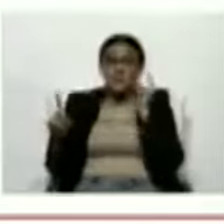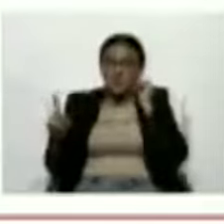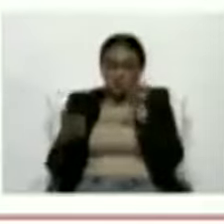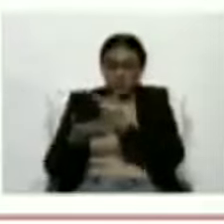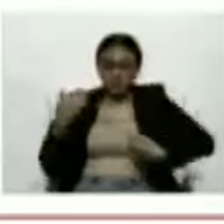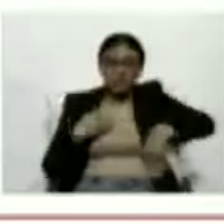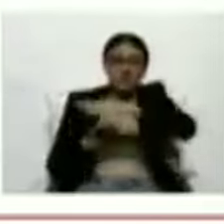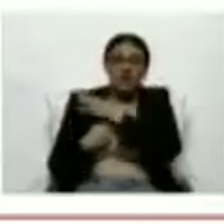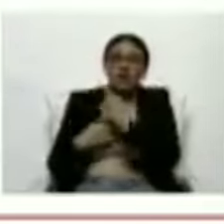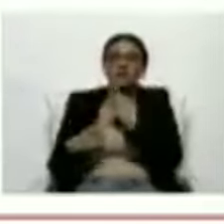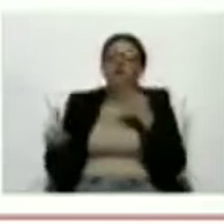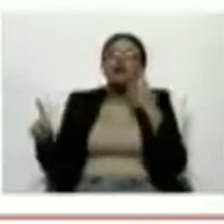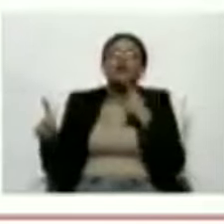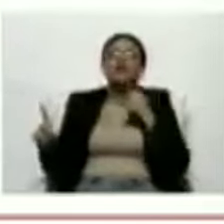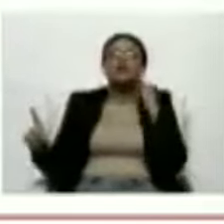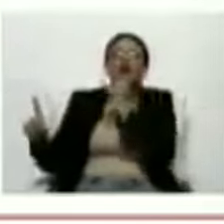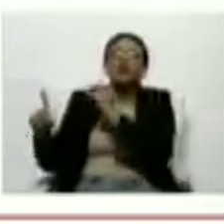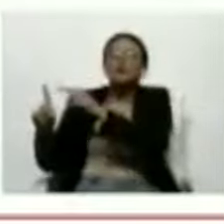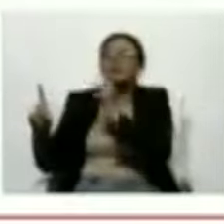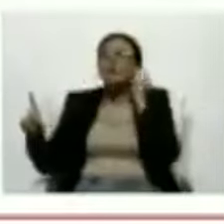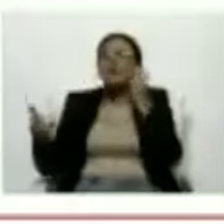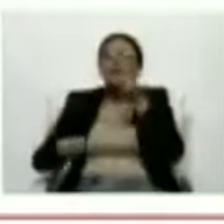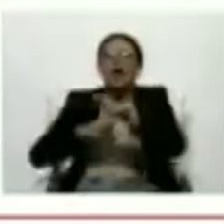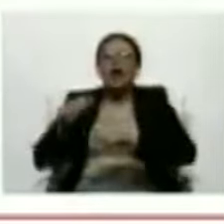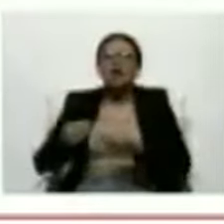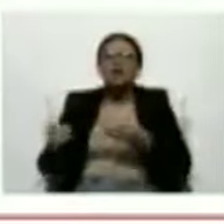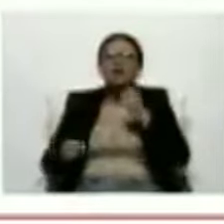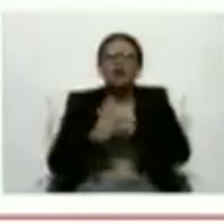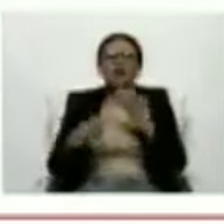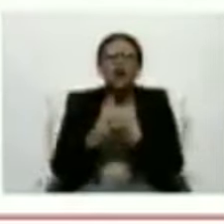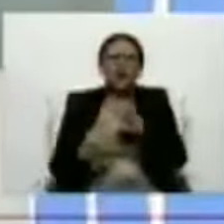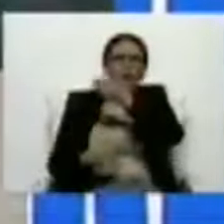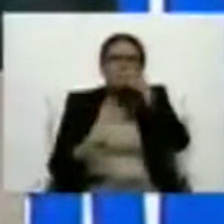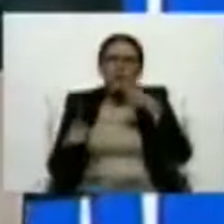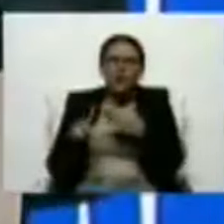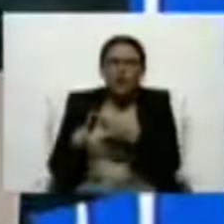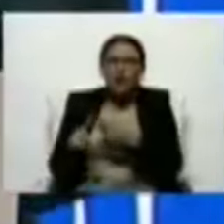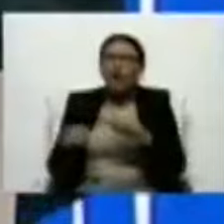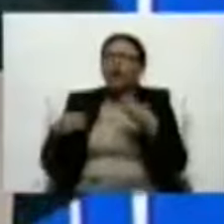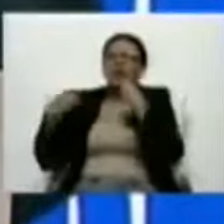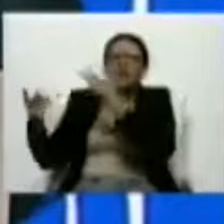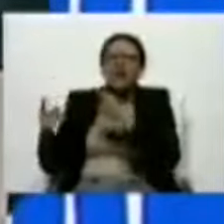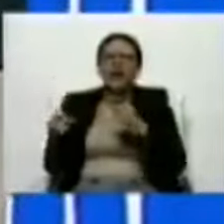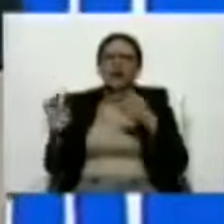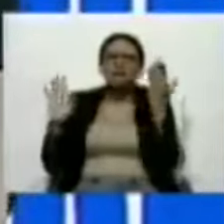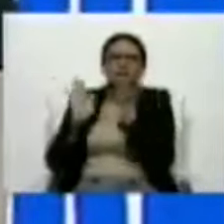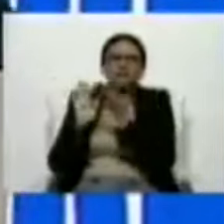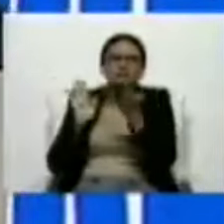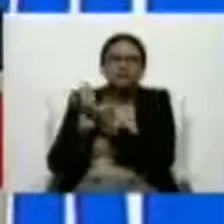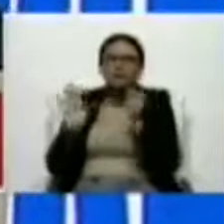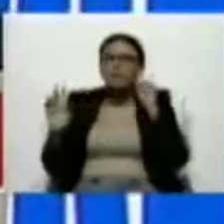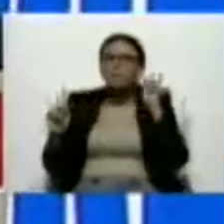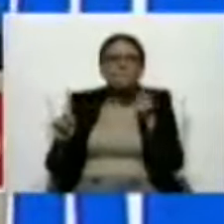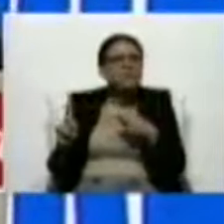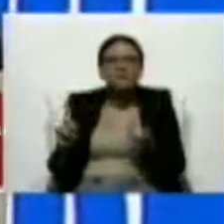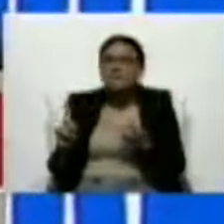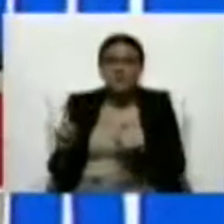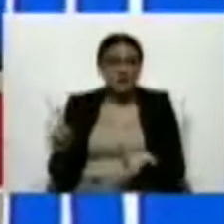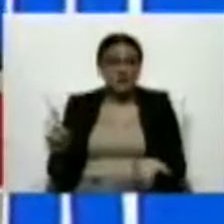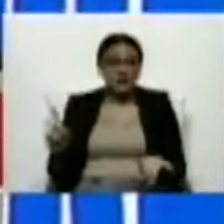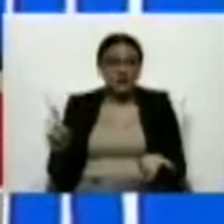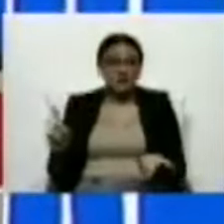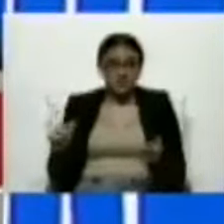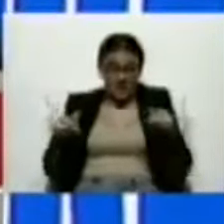artículo de lemond es una denuncia de cómo están tratando de enlodar la buena imagen de la candidata de la izquierda en México